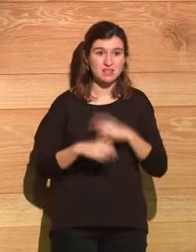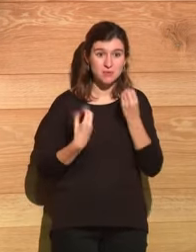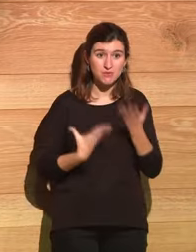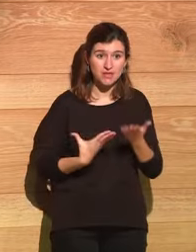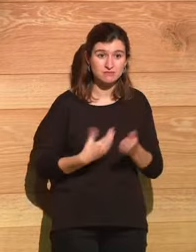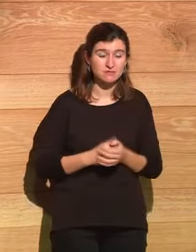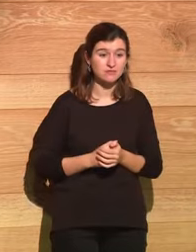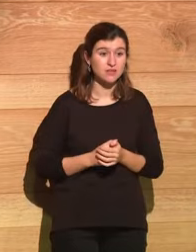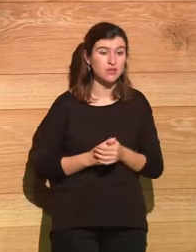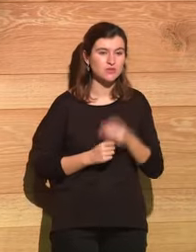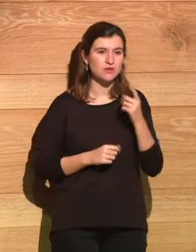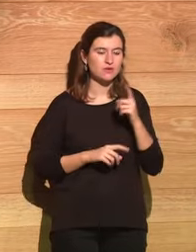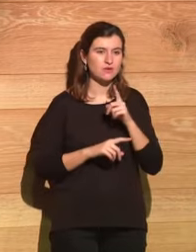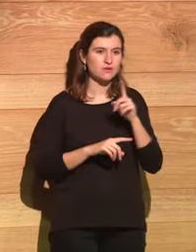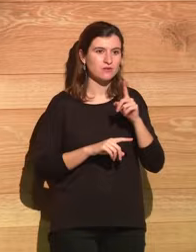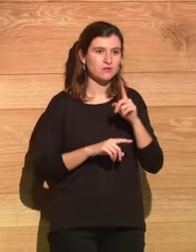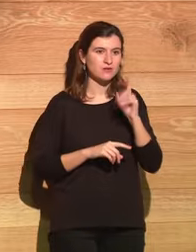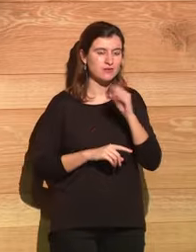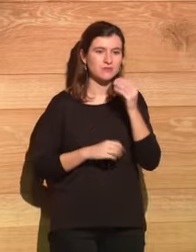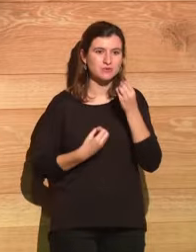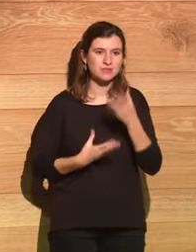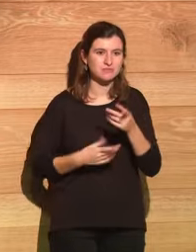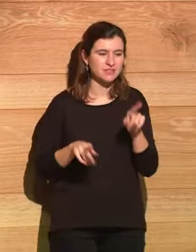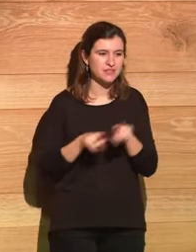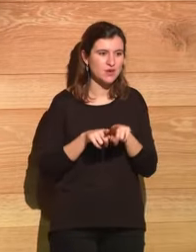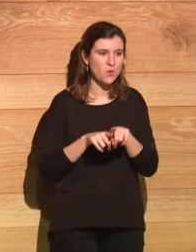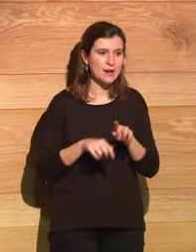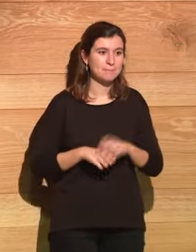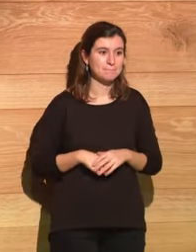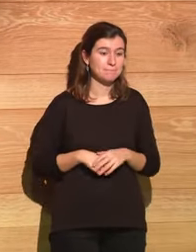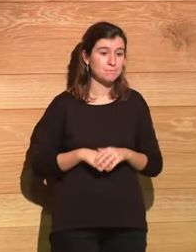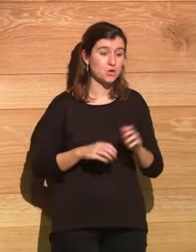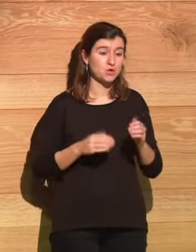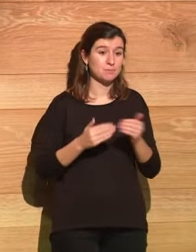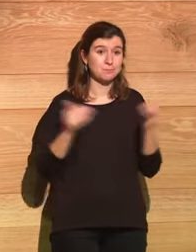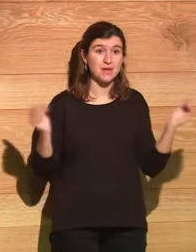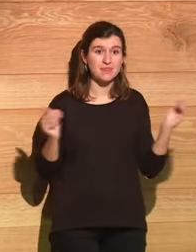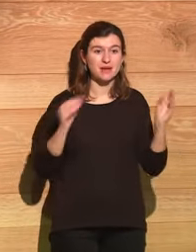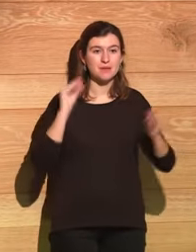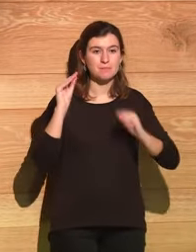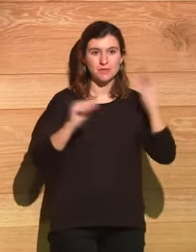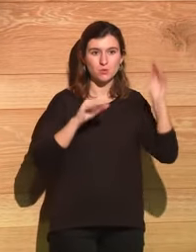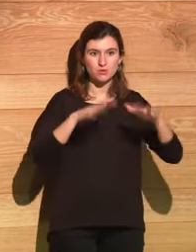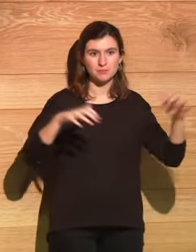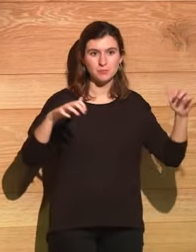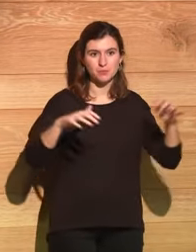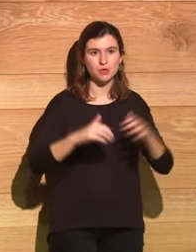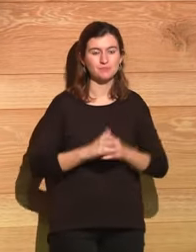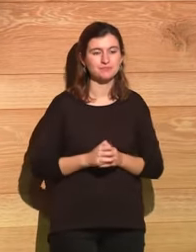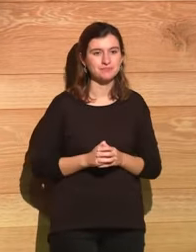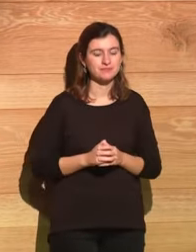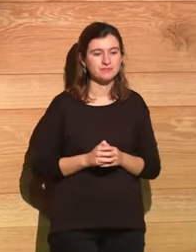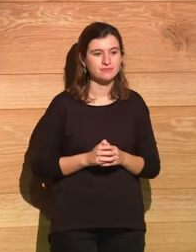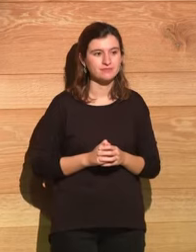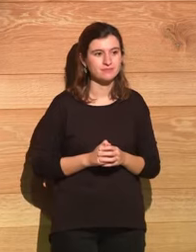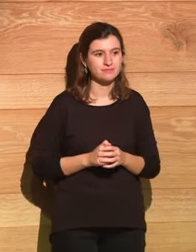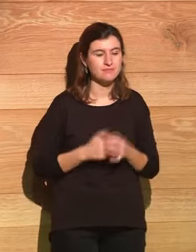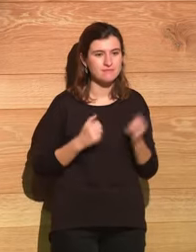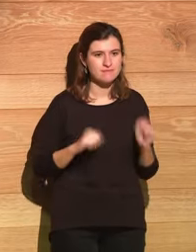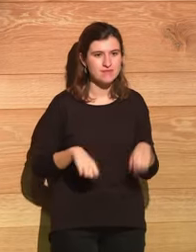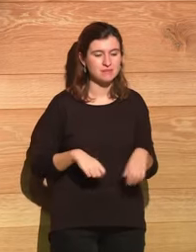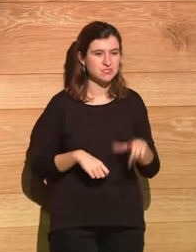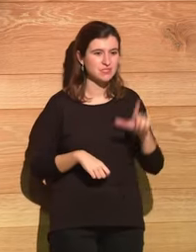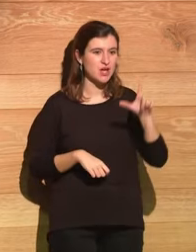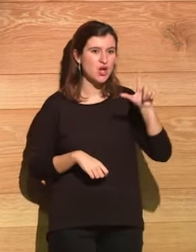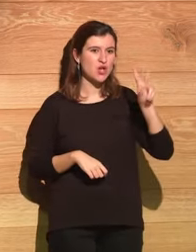Iba a preguntar lo mismo, ¿qué tal íbamos de tiempo? Bueno, si queréis abrimos el turno de preguntas de mejor, ¿no? Sí. Pues hala. Bueno, Luna,